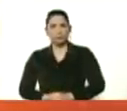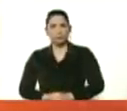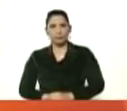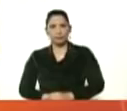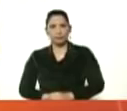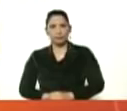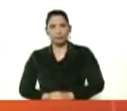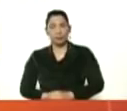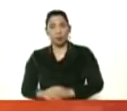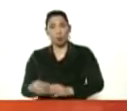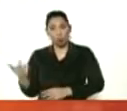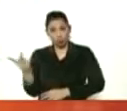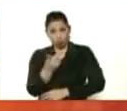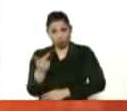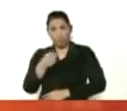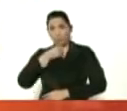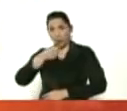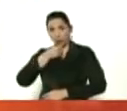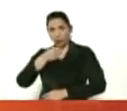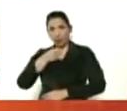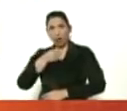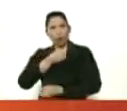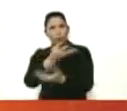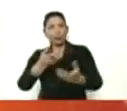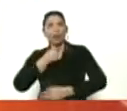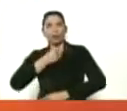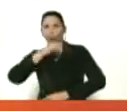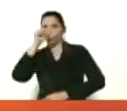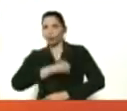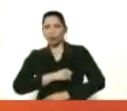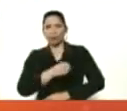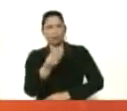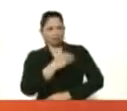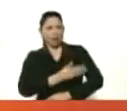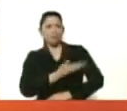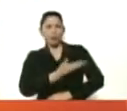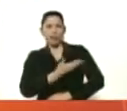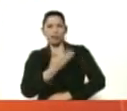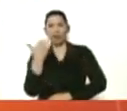Ustedes que son periodistas les gusta eso, la primicia. Eso es lo más importante.